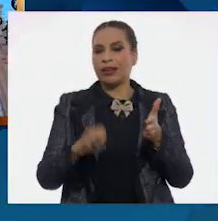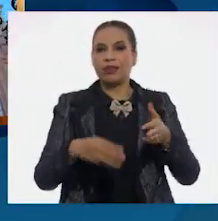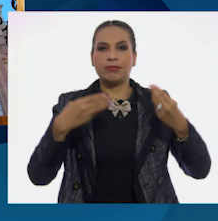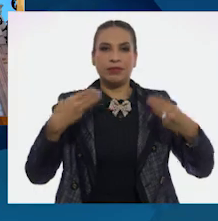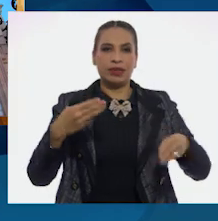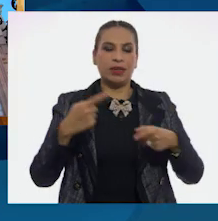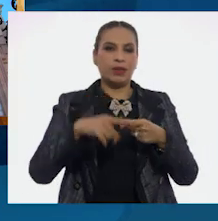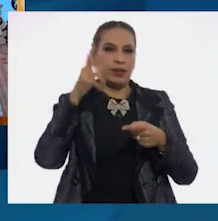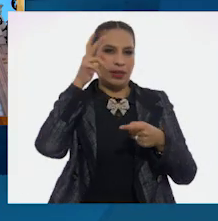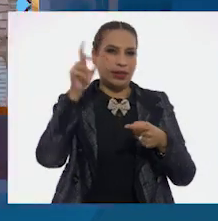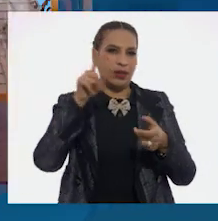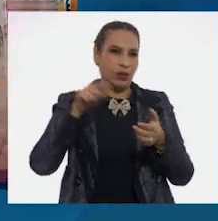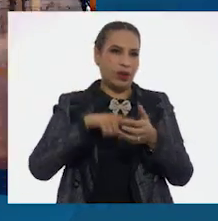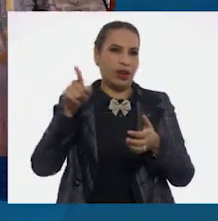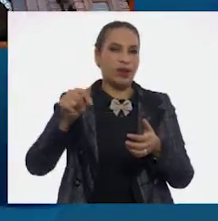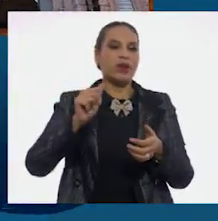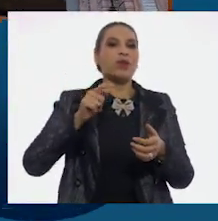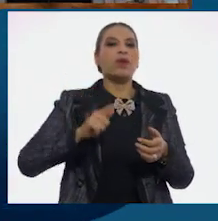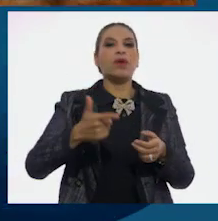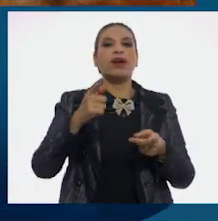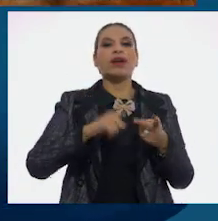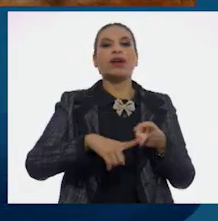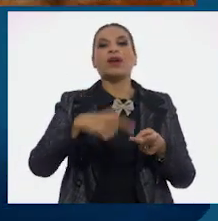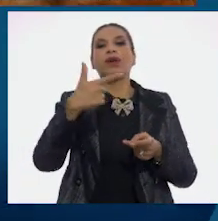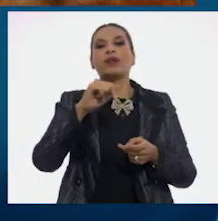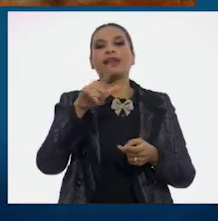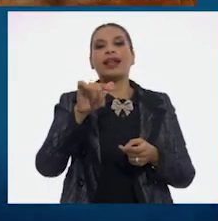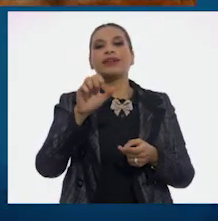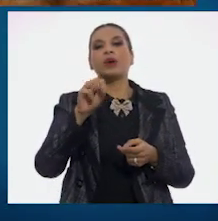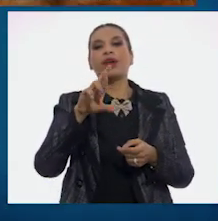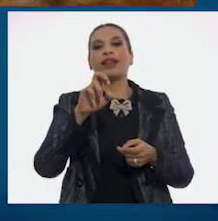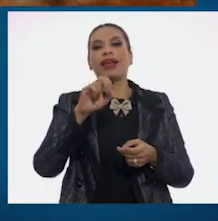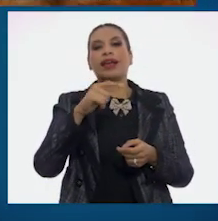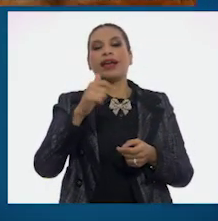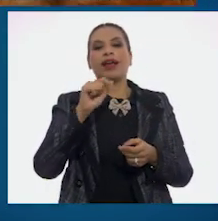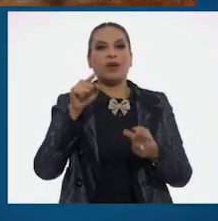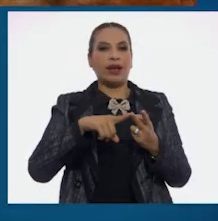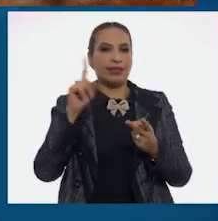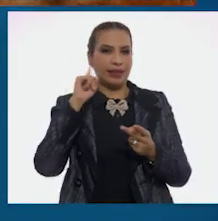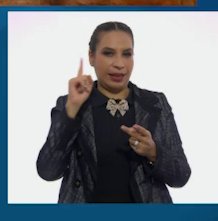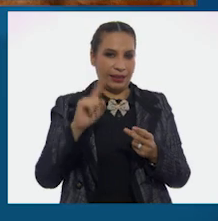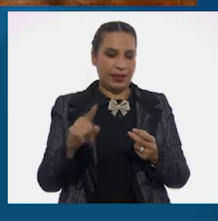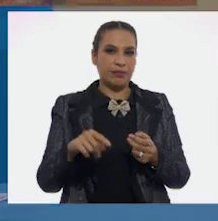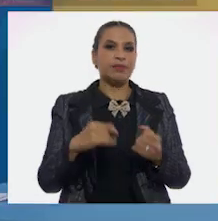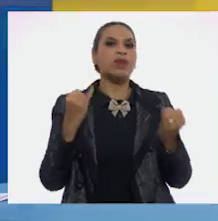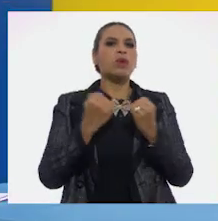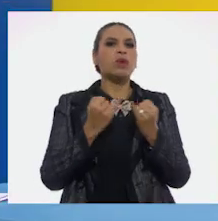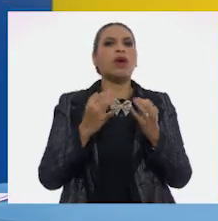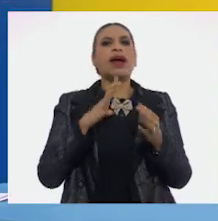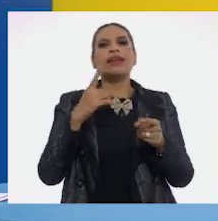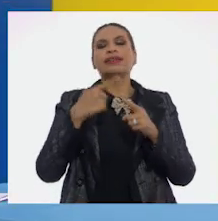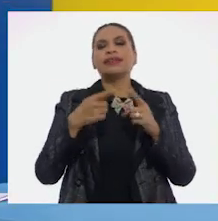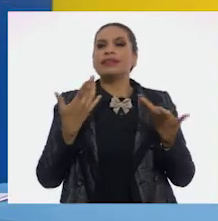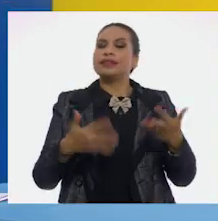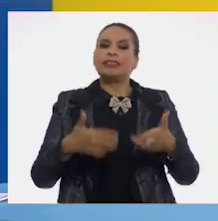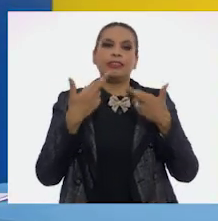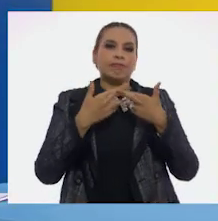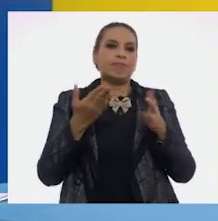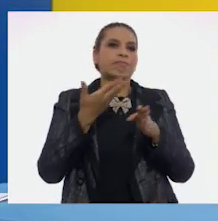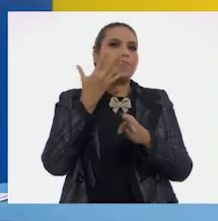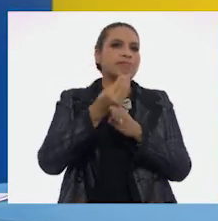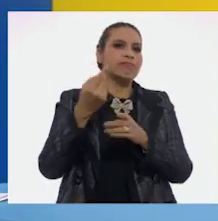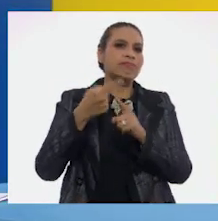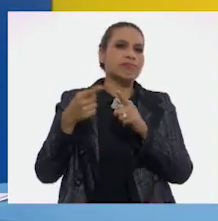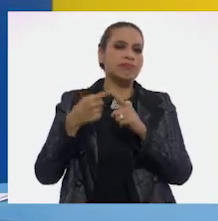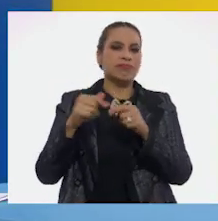Mercado Hidalgo en Guanajuato y el González Ortega en Zacatecas. También destacaron grandes obras urbanas.